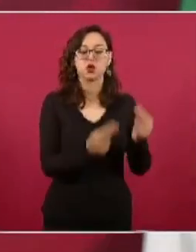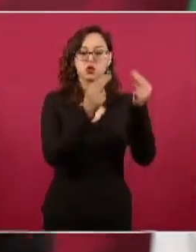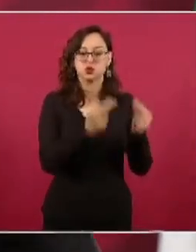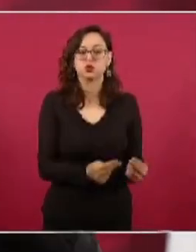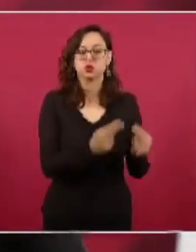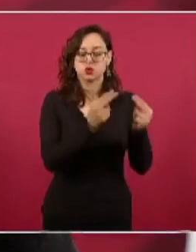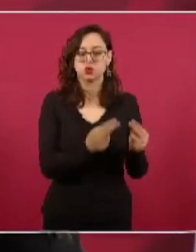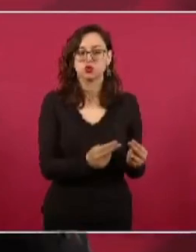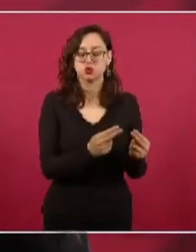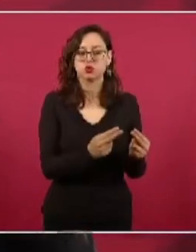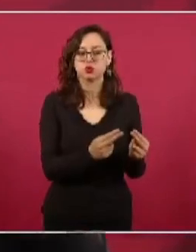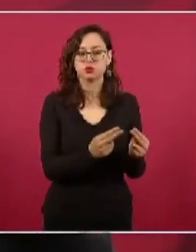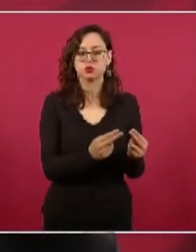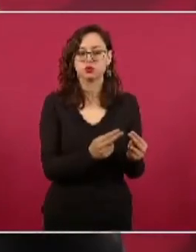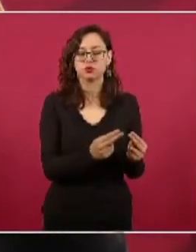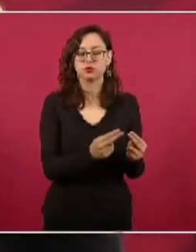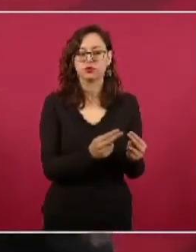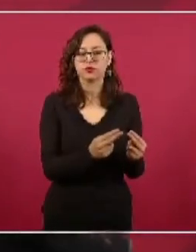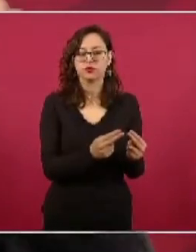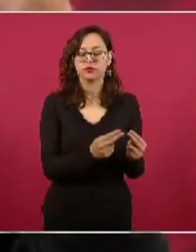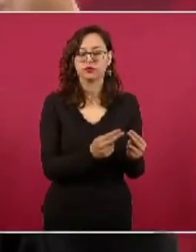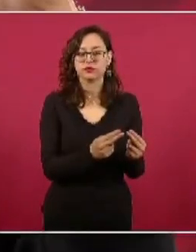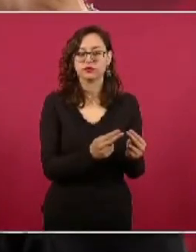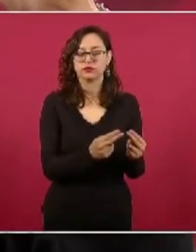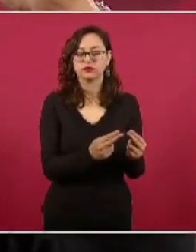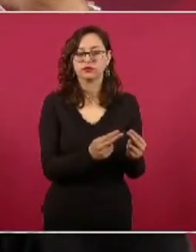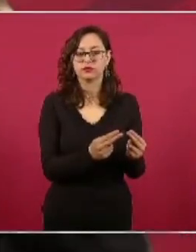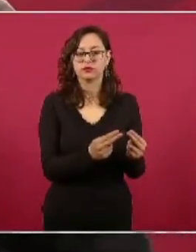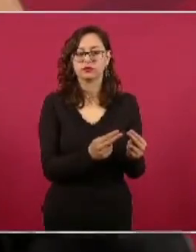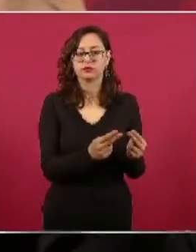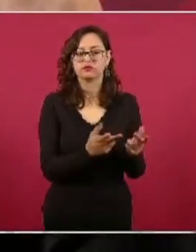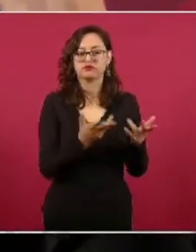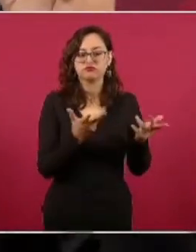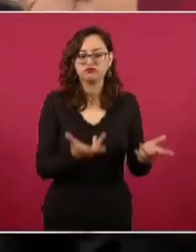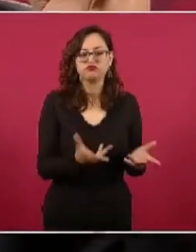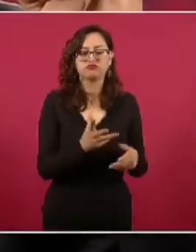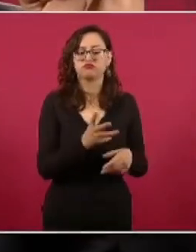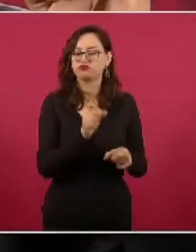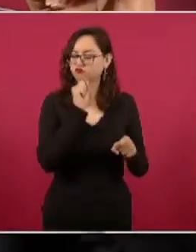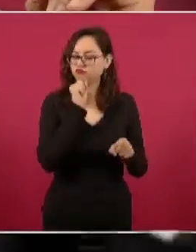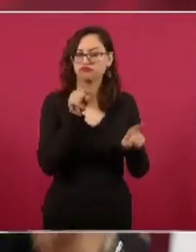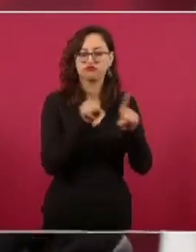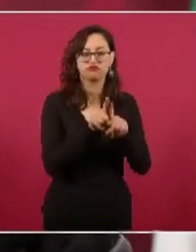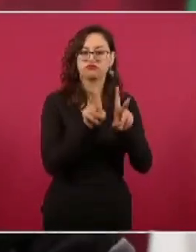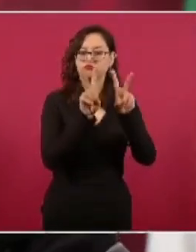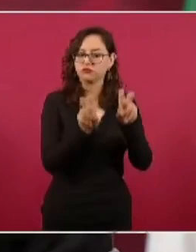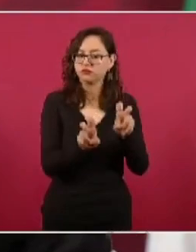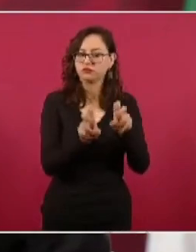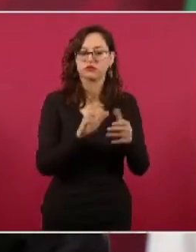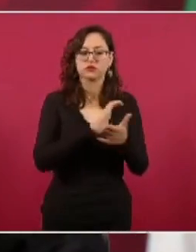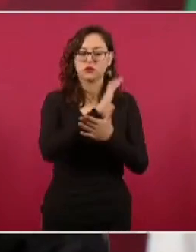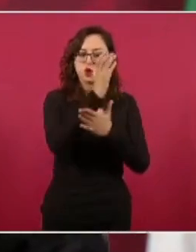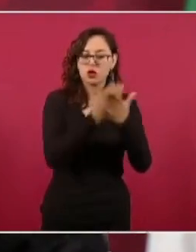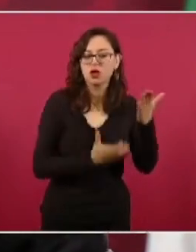En ese tiempo solo se hablaba de concesiones